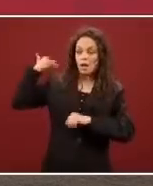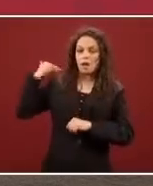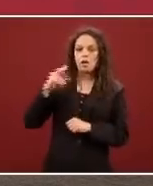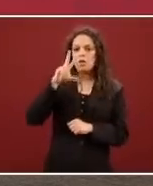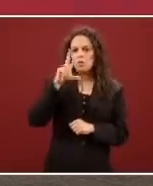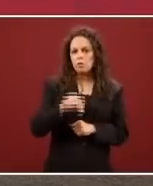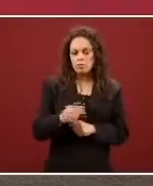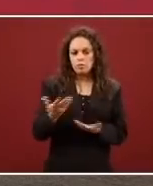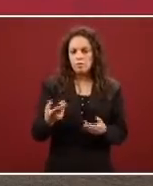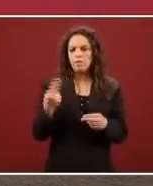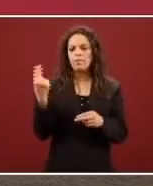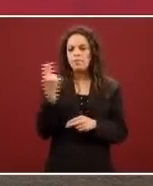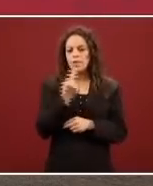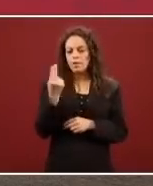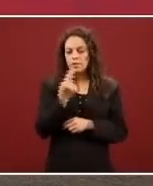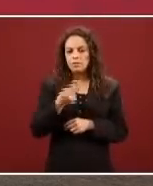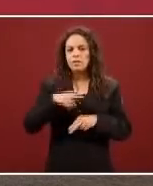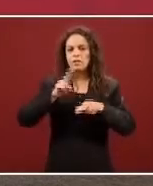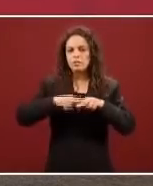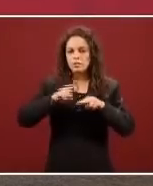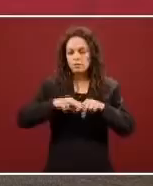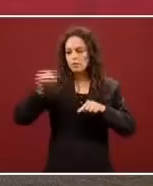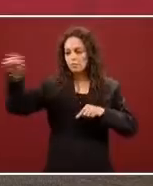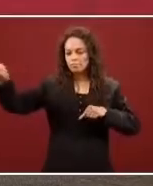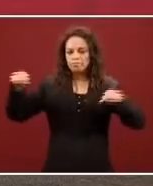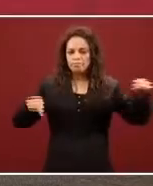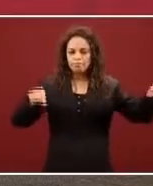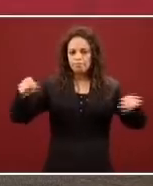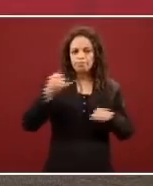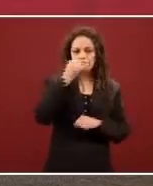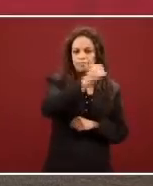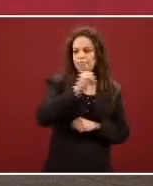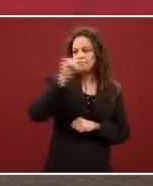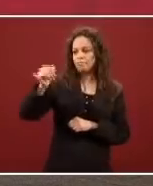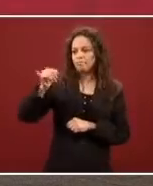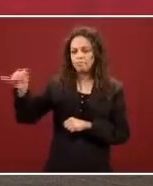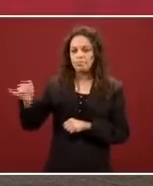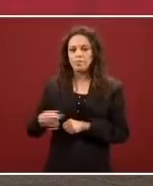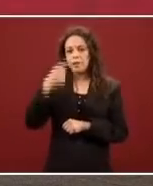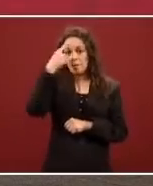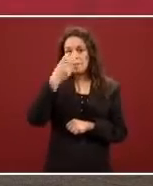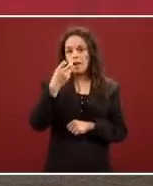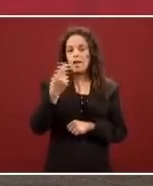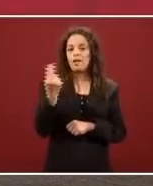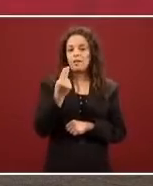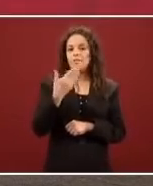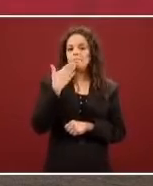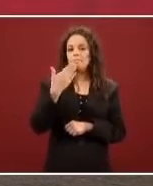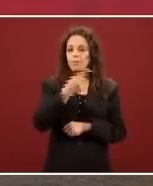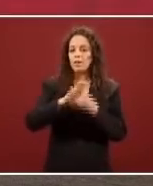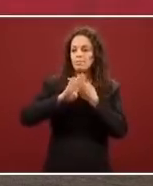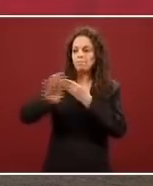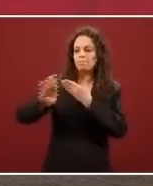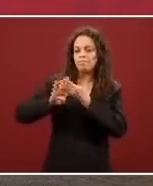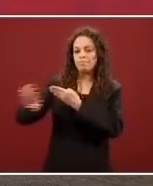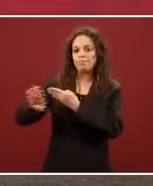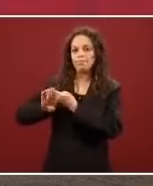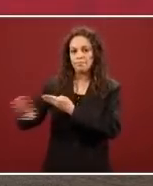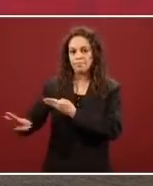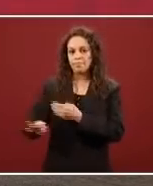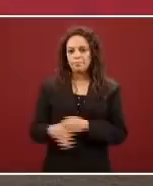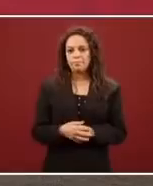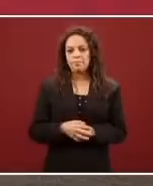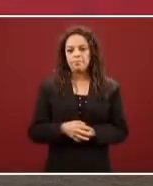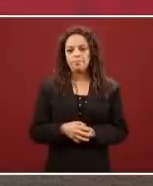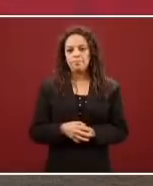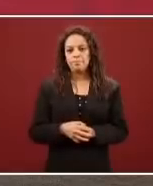sienten distribuidamente para poder tener esa sana distancia que hemos definido como al menos